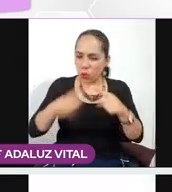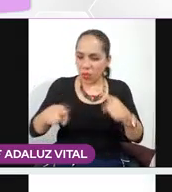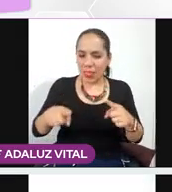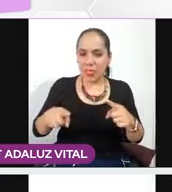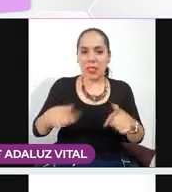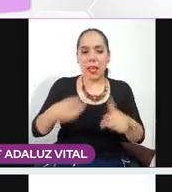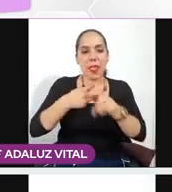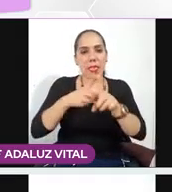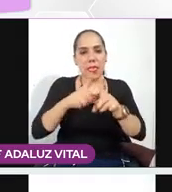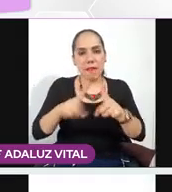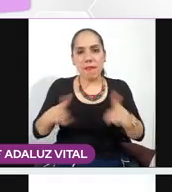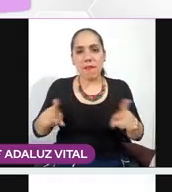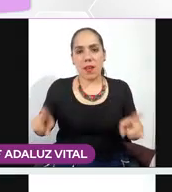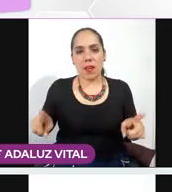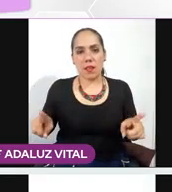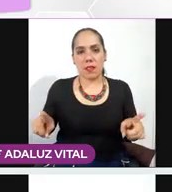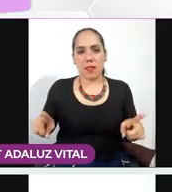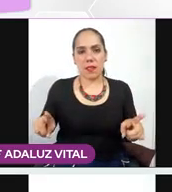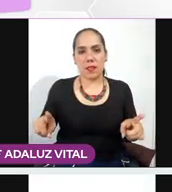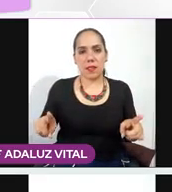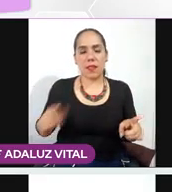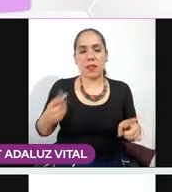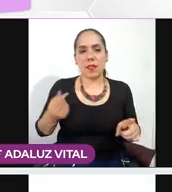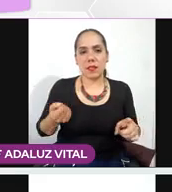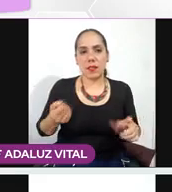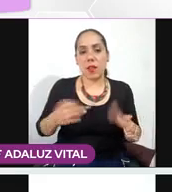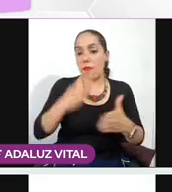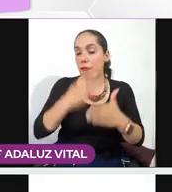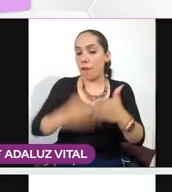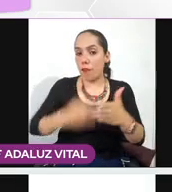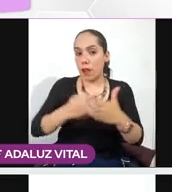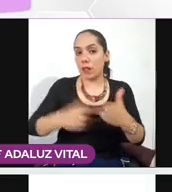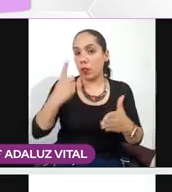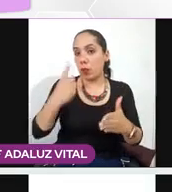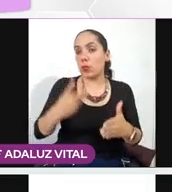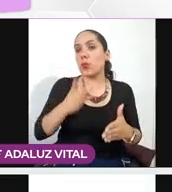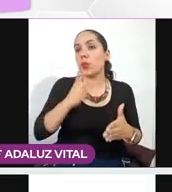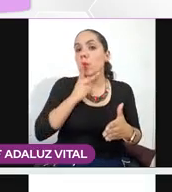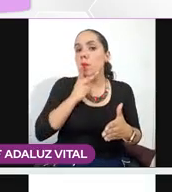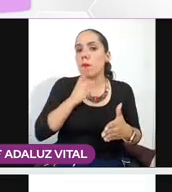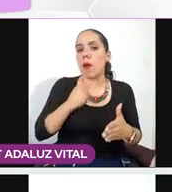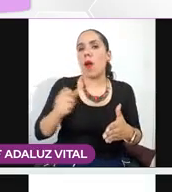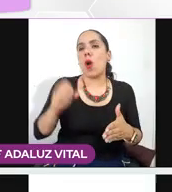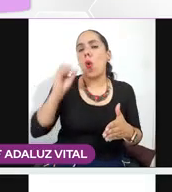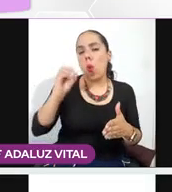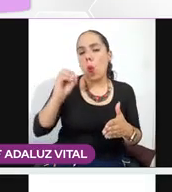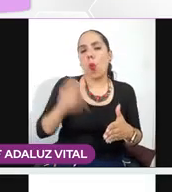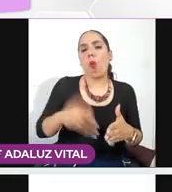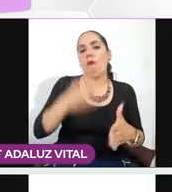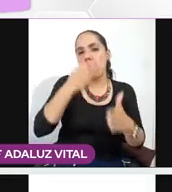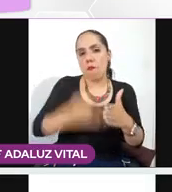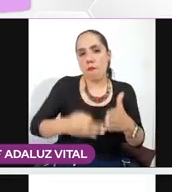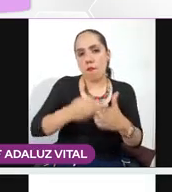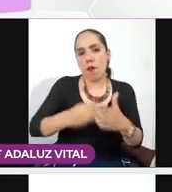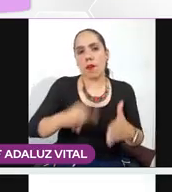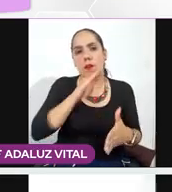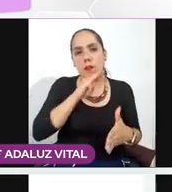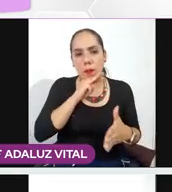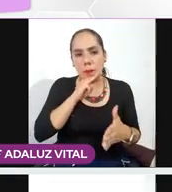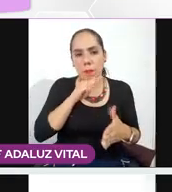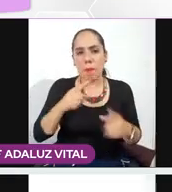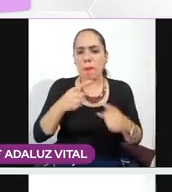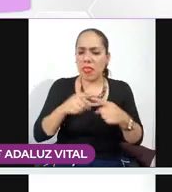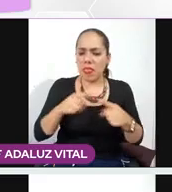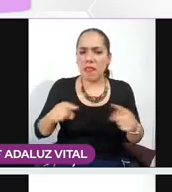etapa adolescente cuando falta una o uno de ellos?